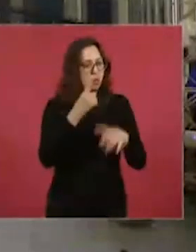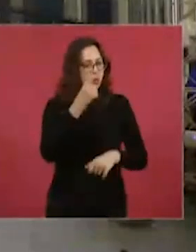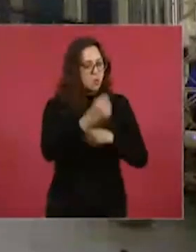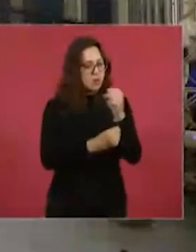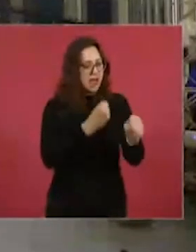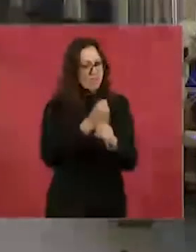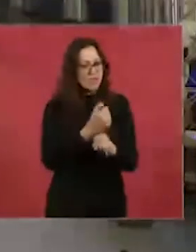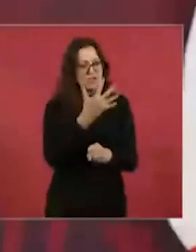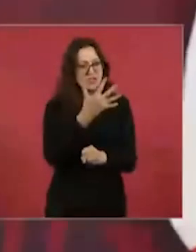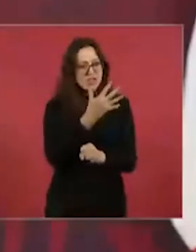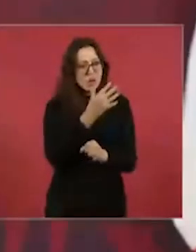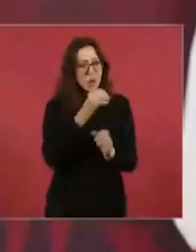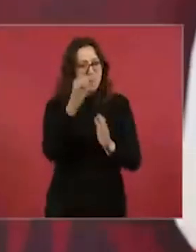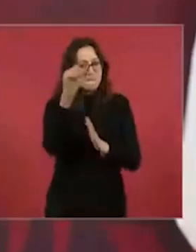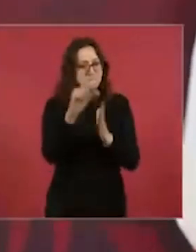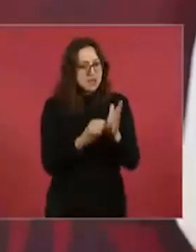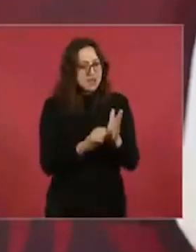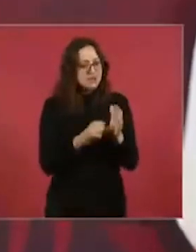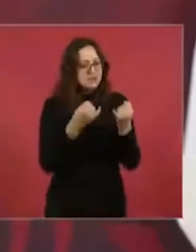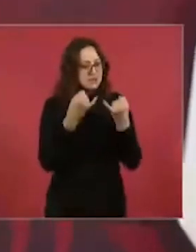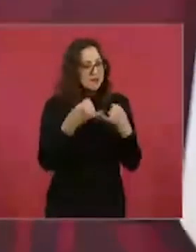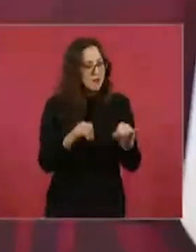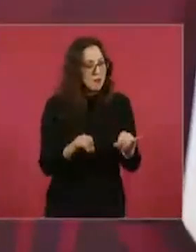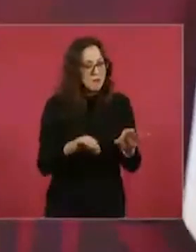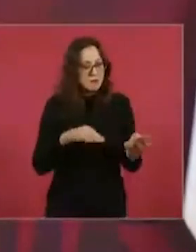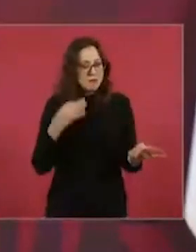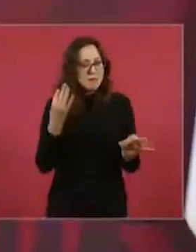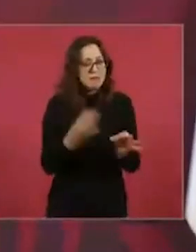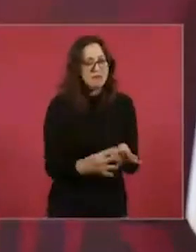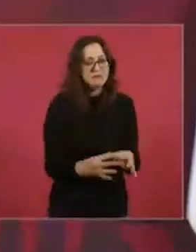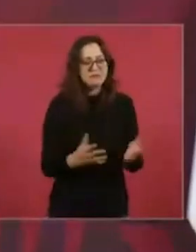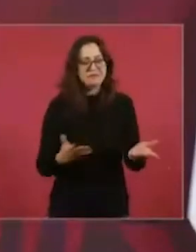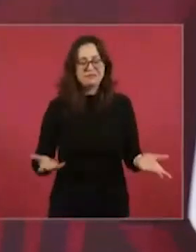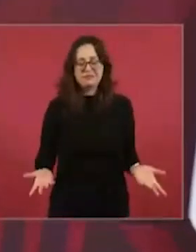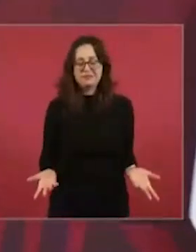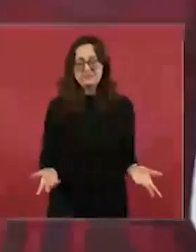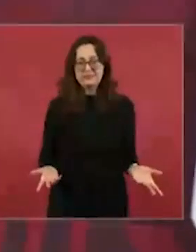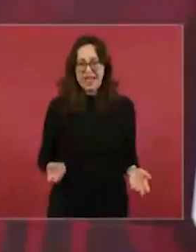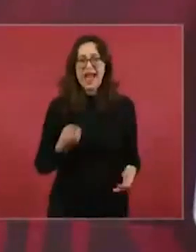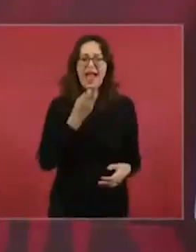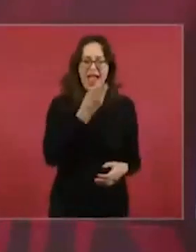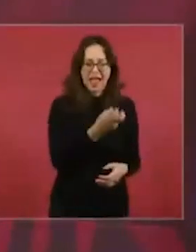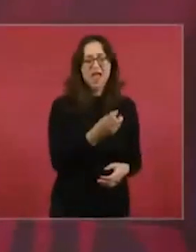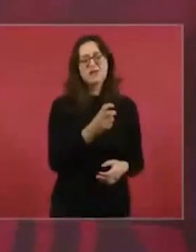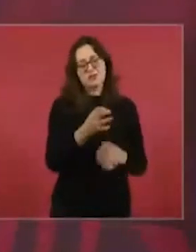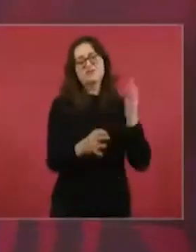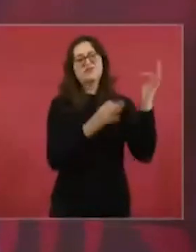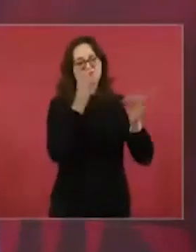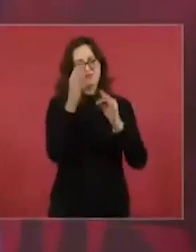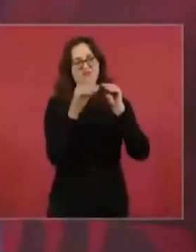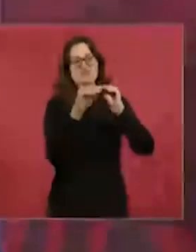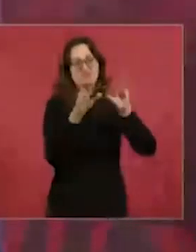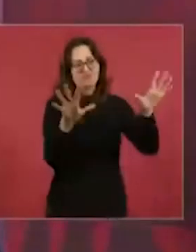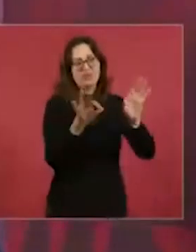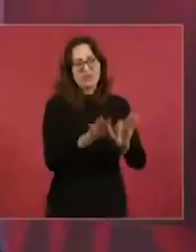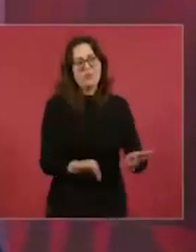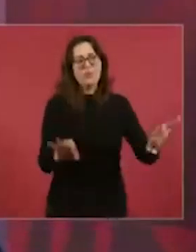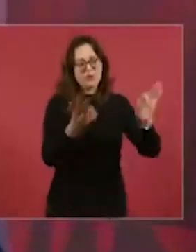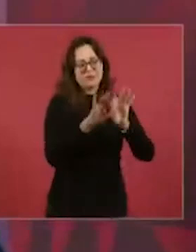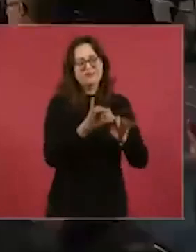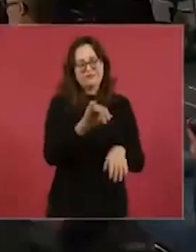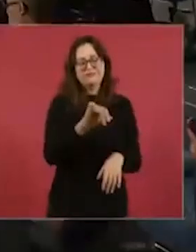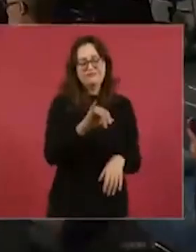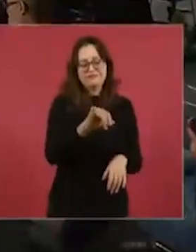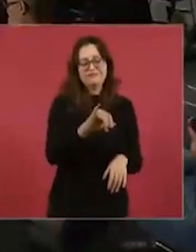persona mexicana, sino también dos personas que estaban a bordo de un barco que bueno, también se está trabajando para liberarlos.